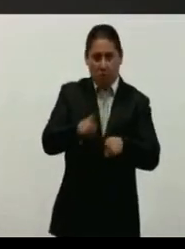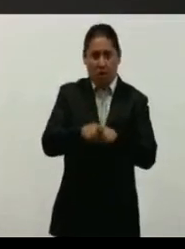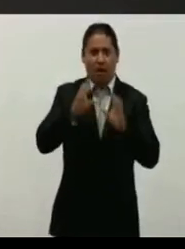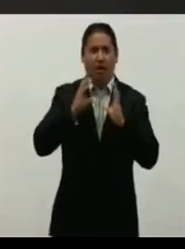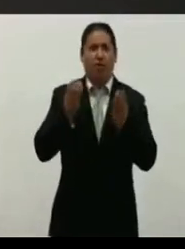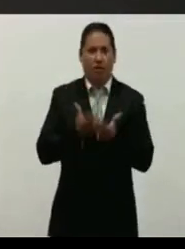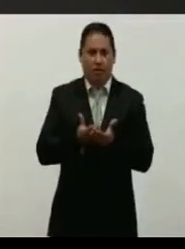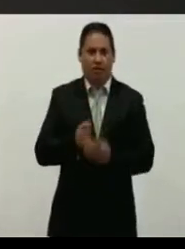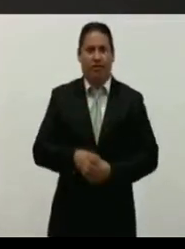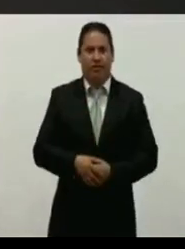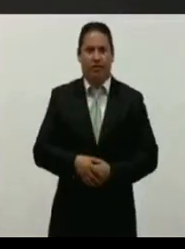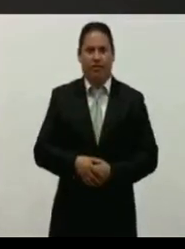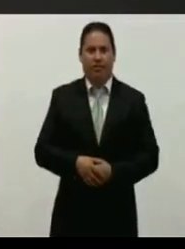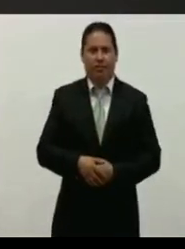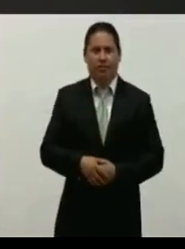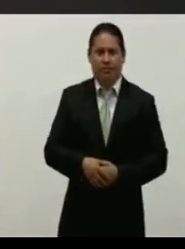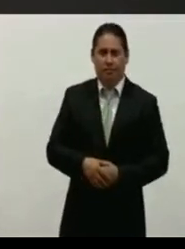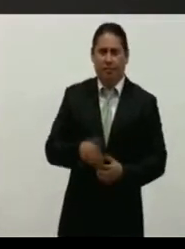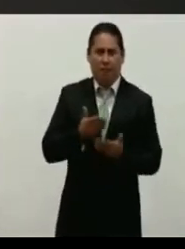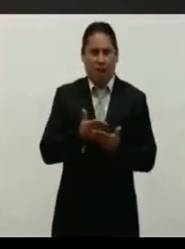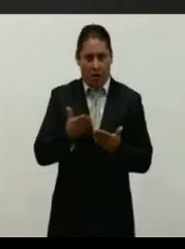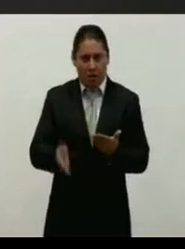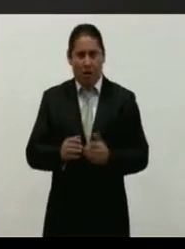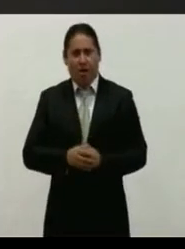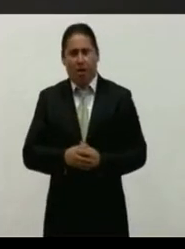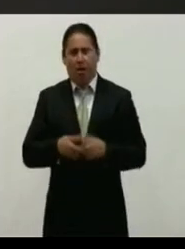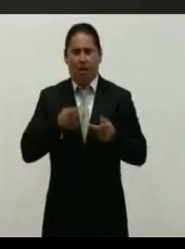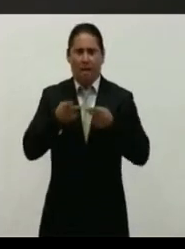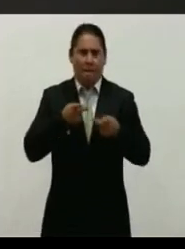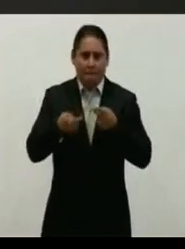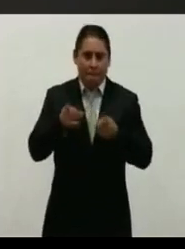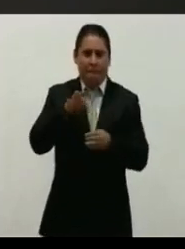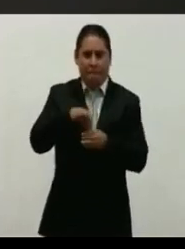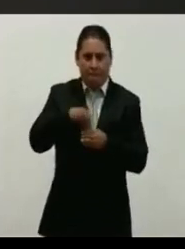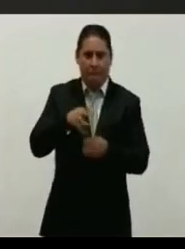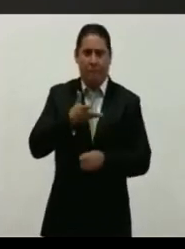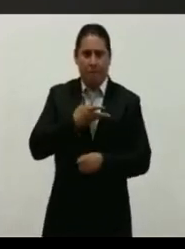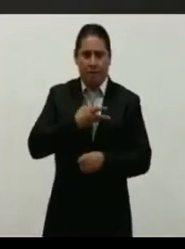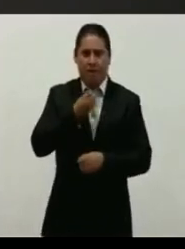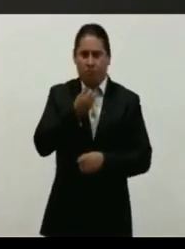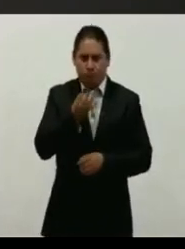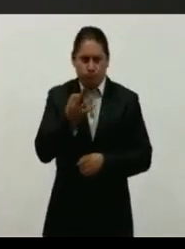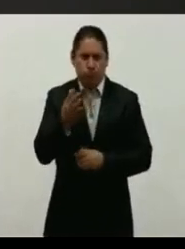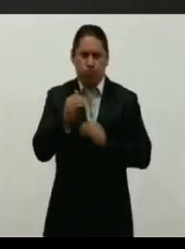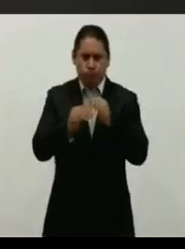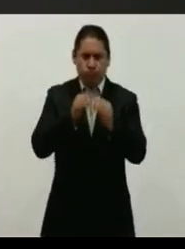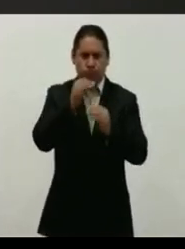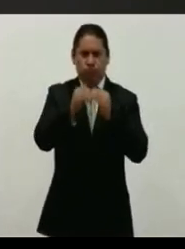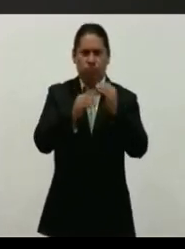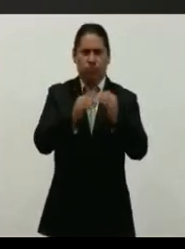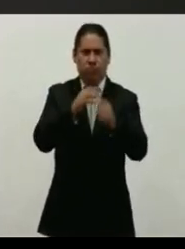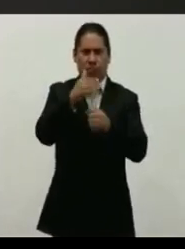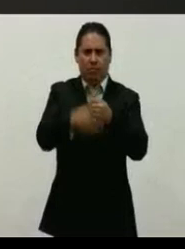soberano. Ahora bien, la preparación de las elecciones comprende una serie de fases que culminan con